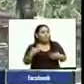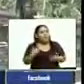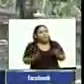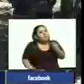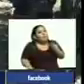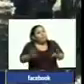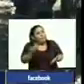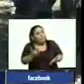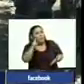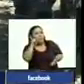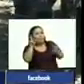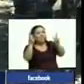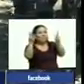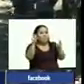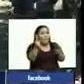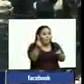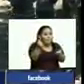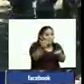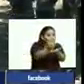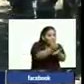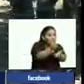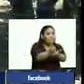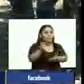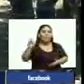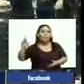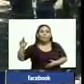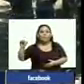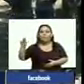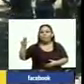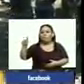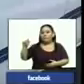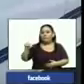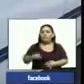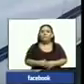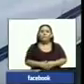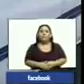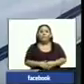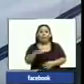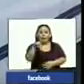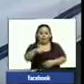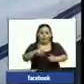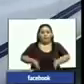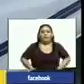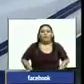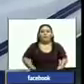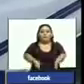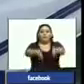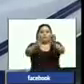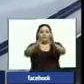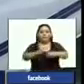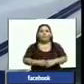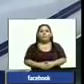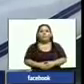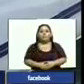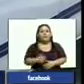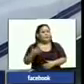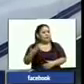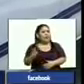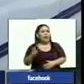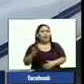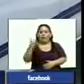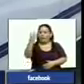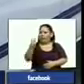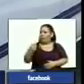descarta que el hecho estaría relacionado al pago de la renta. Aquí sobre la carretera está, ya tenemos